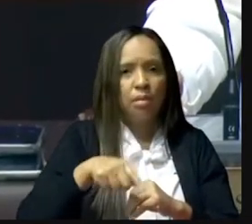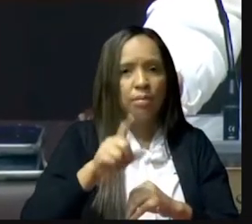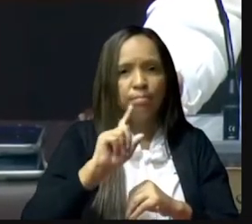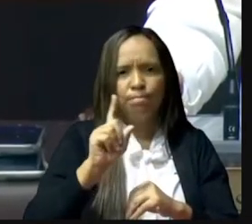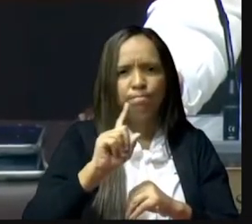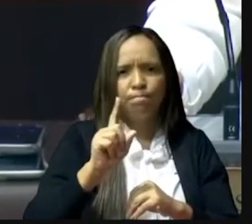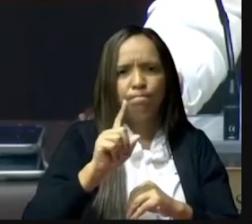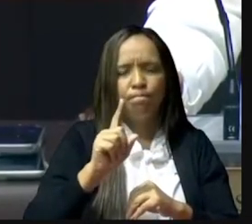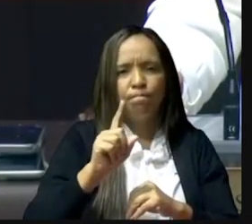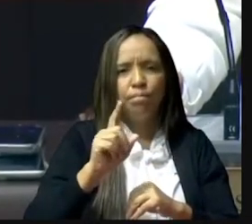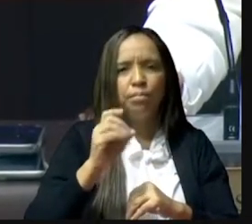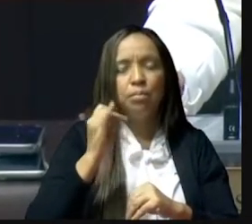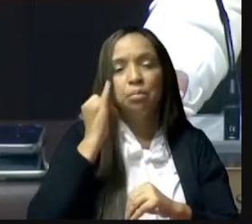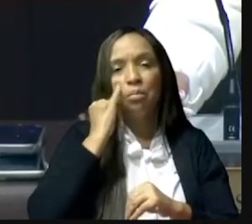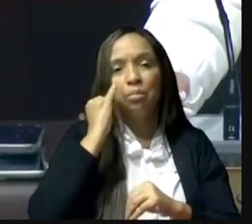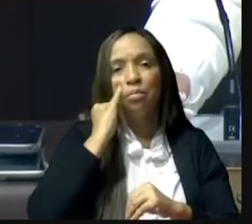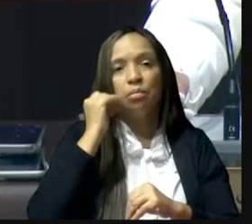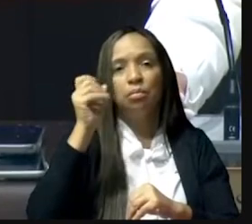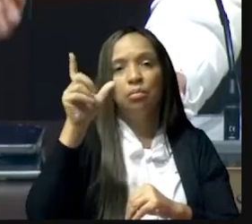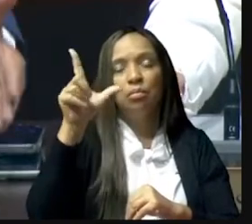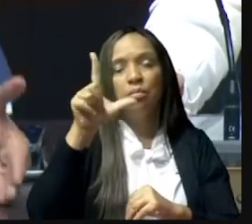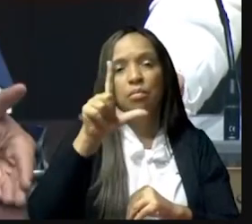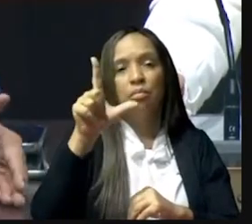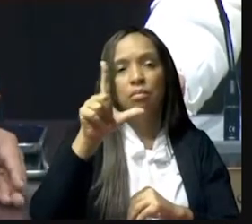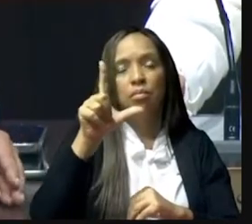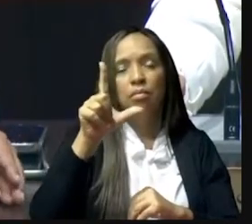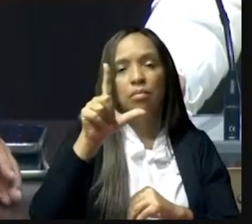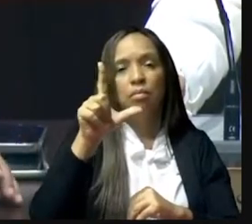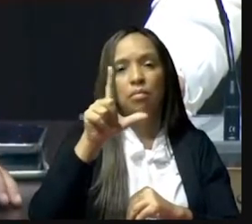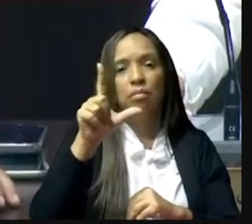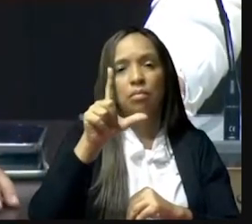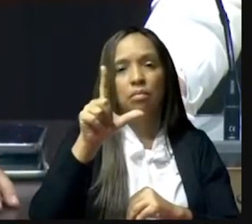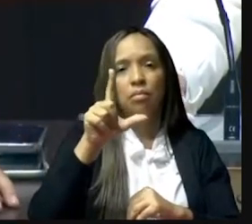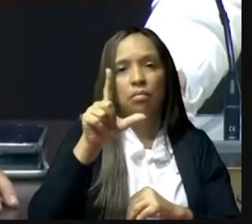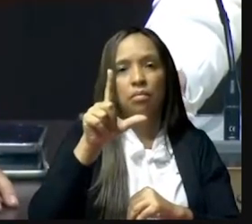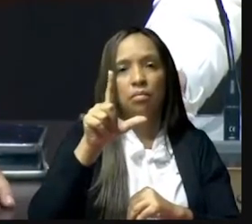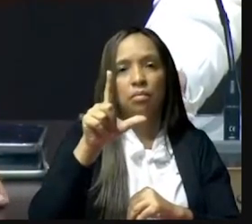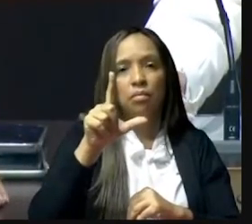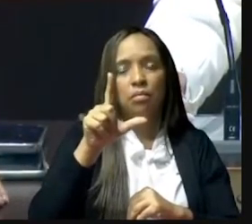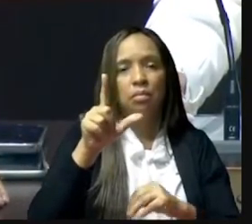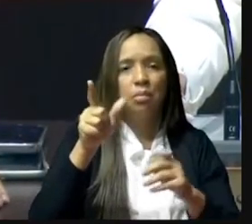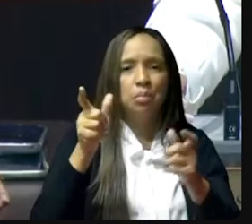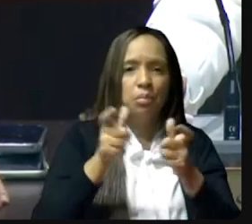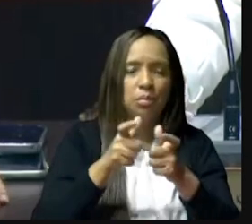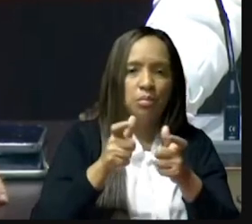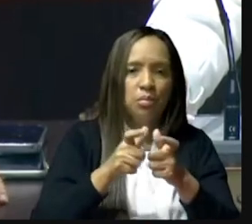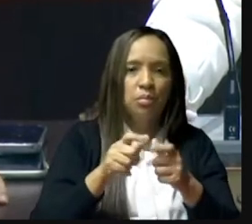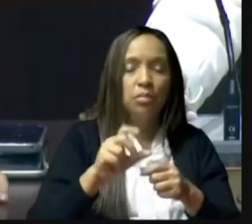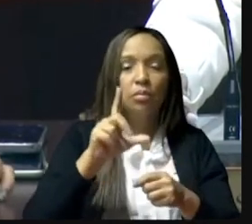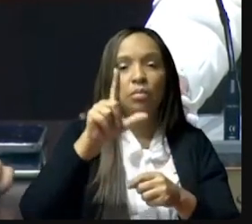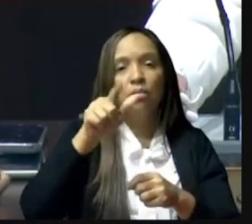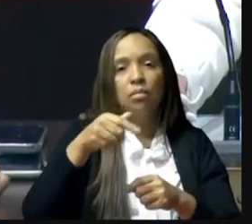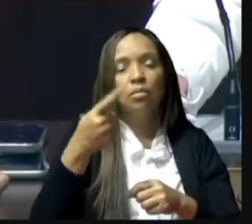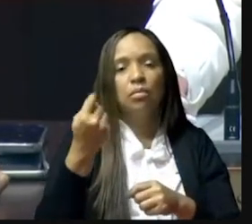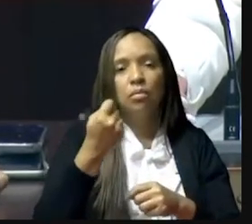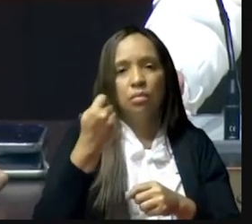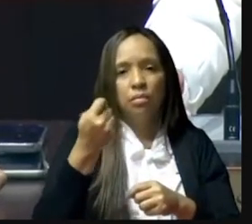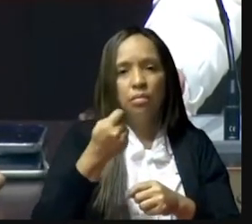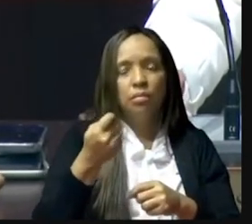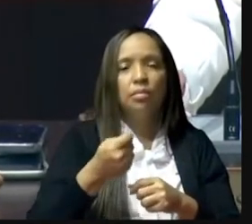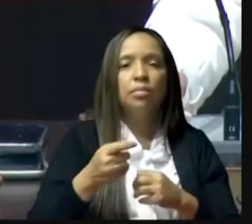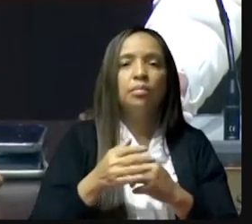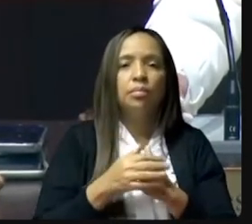tarde sesión corta entonces hacemos nuestra sesión ordinaria el martes ordinaria y la